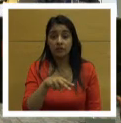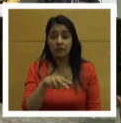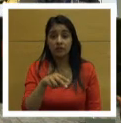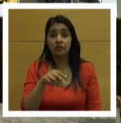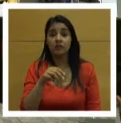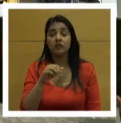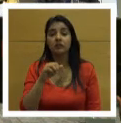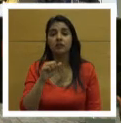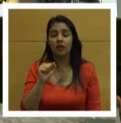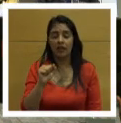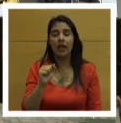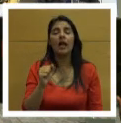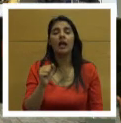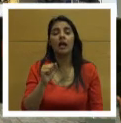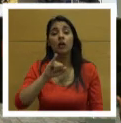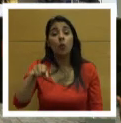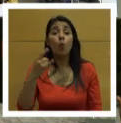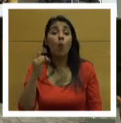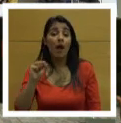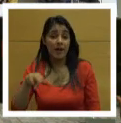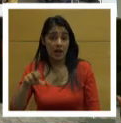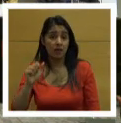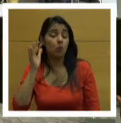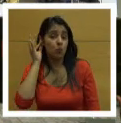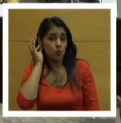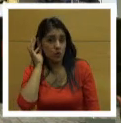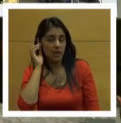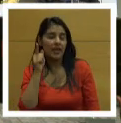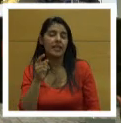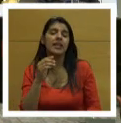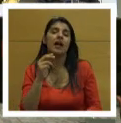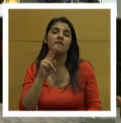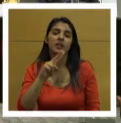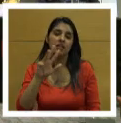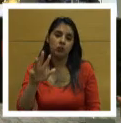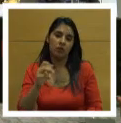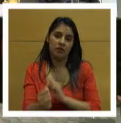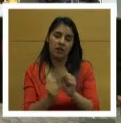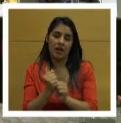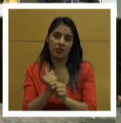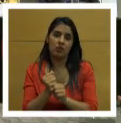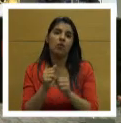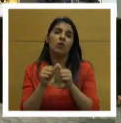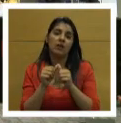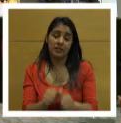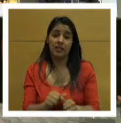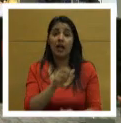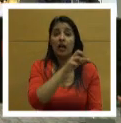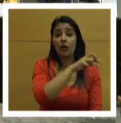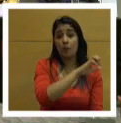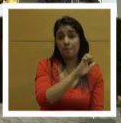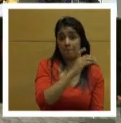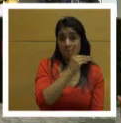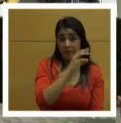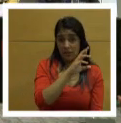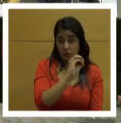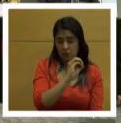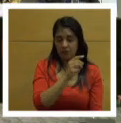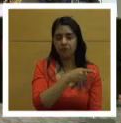Doña Juana denuncia por acto de violencia intrafamiliar. Ella está casada, lleva 29 años casada con don Pedro